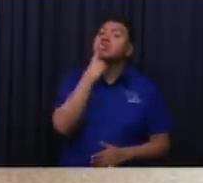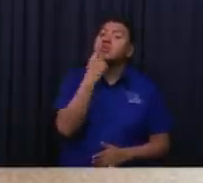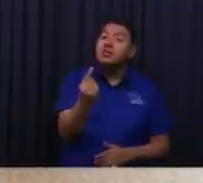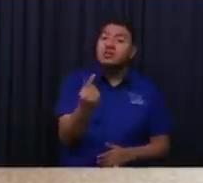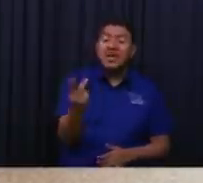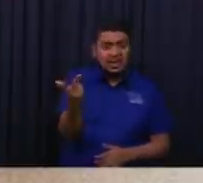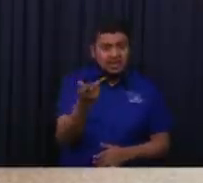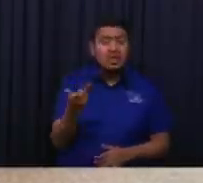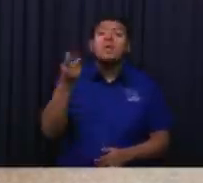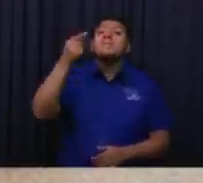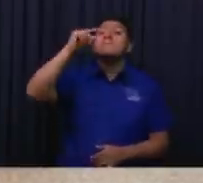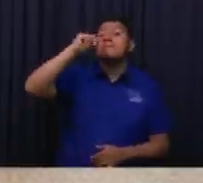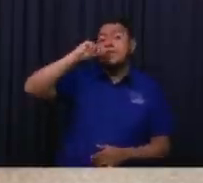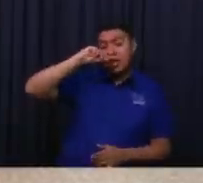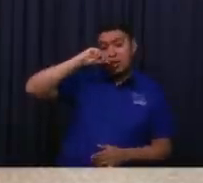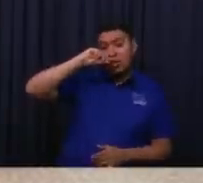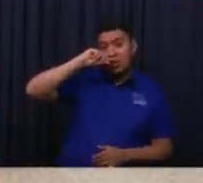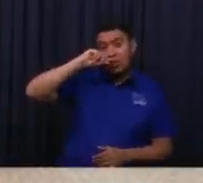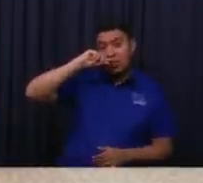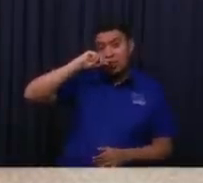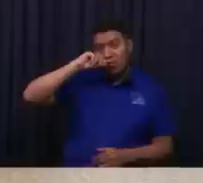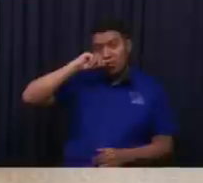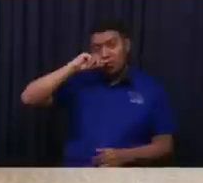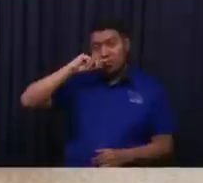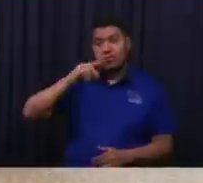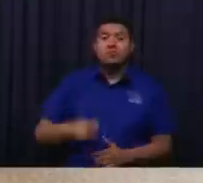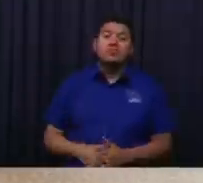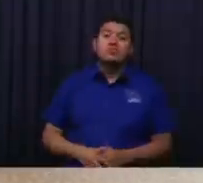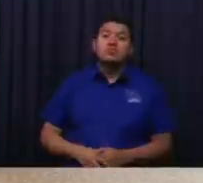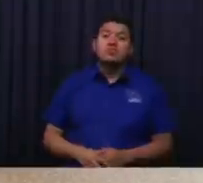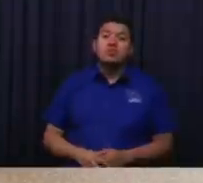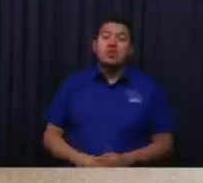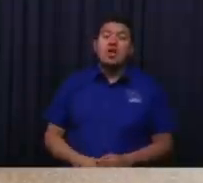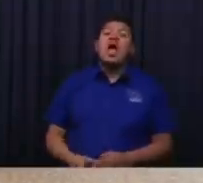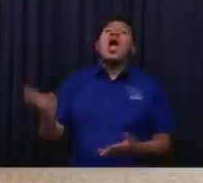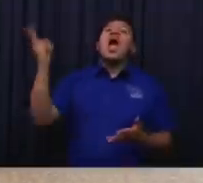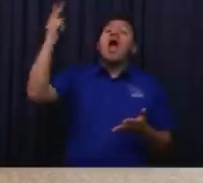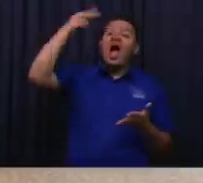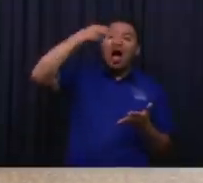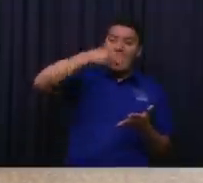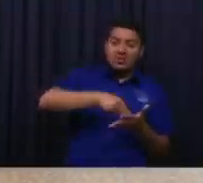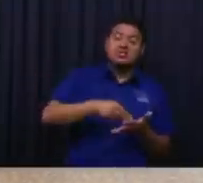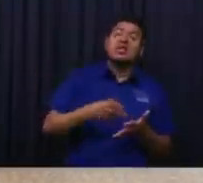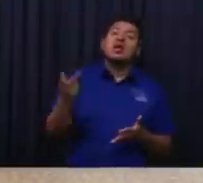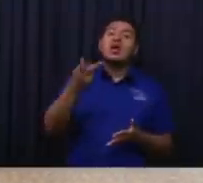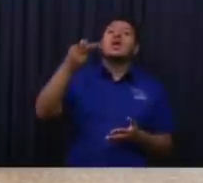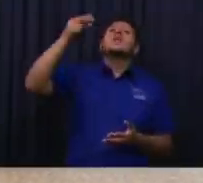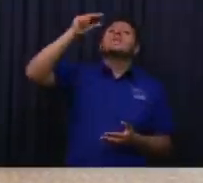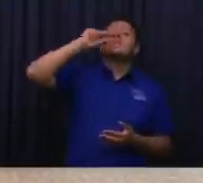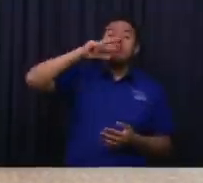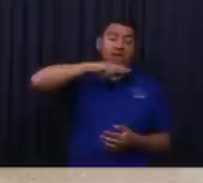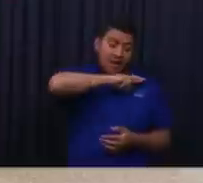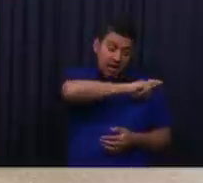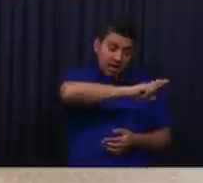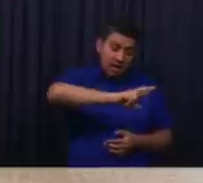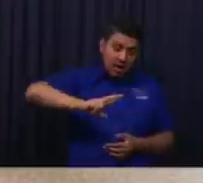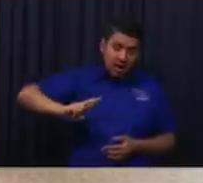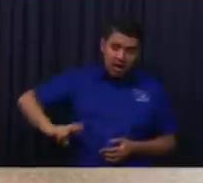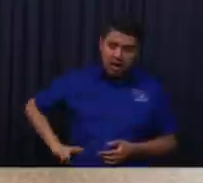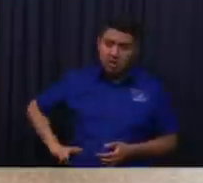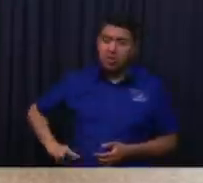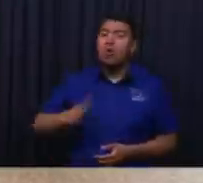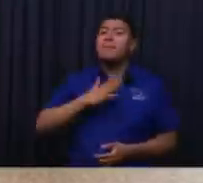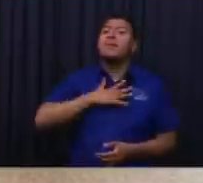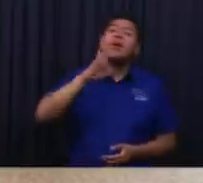vino no lo voy a volver a tomar hasta que lo beba nuevo en el reino de mi Padre. Como que lo traslada a